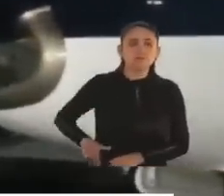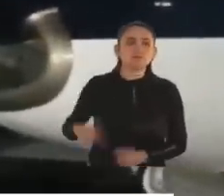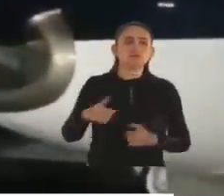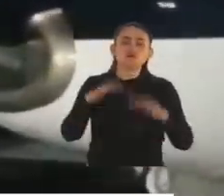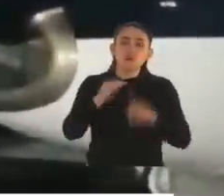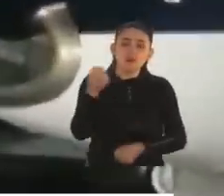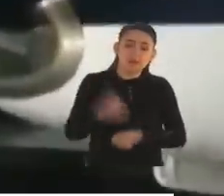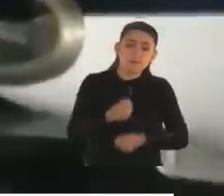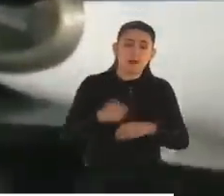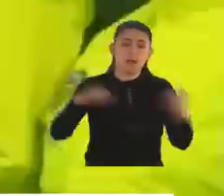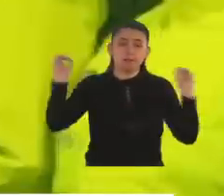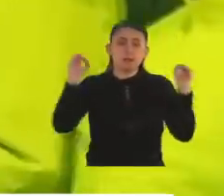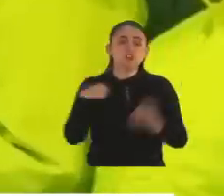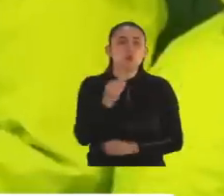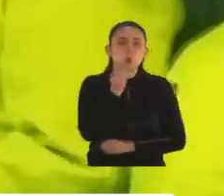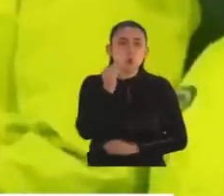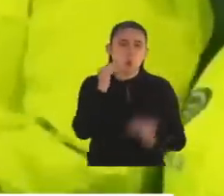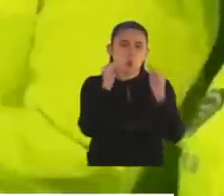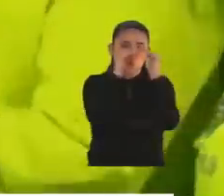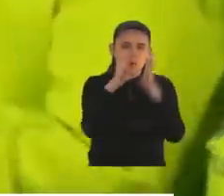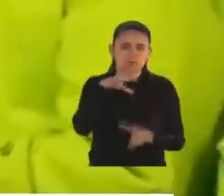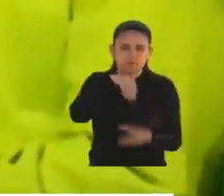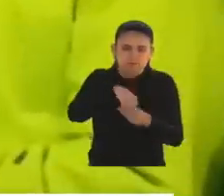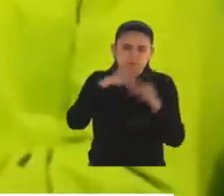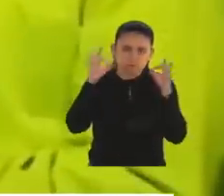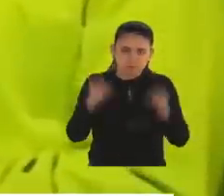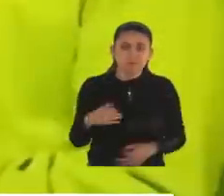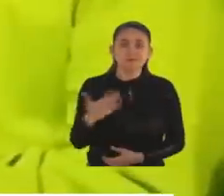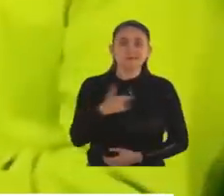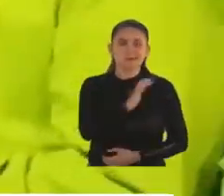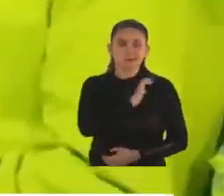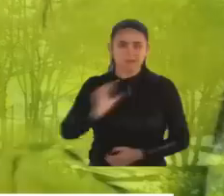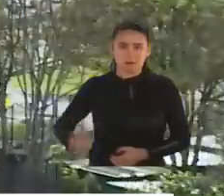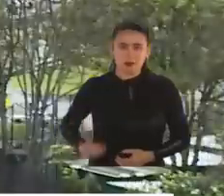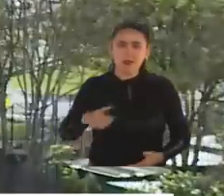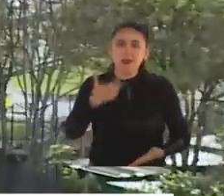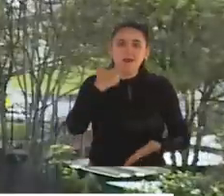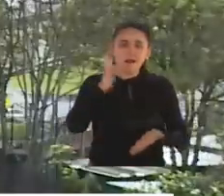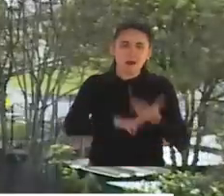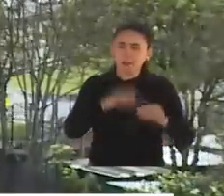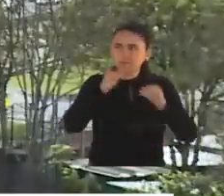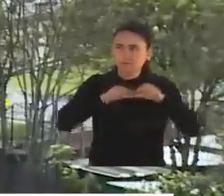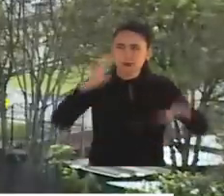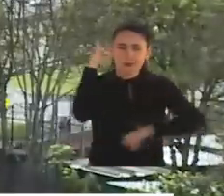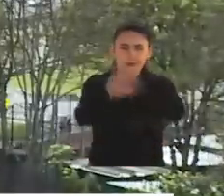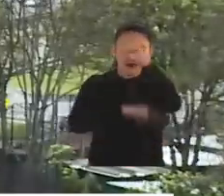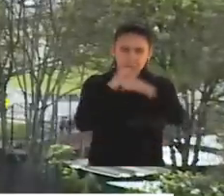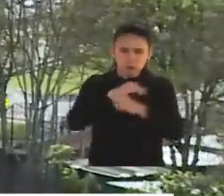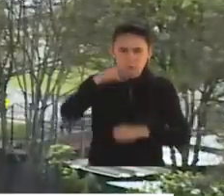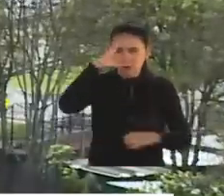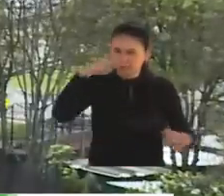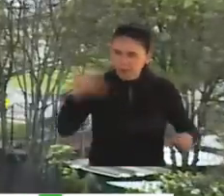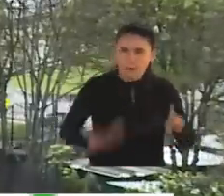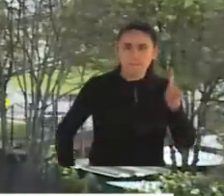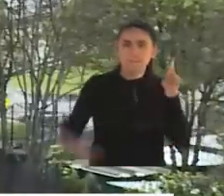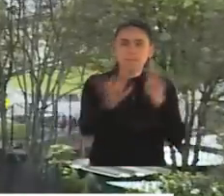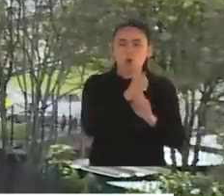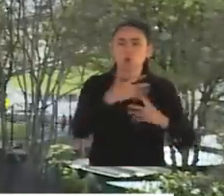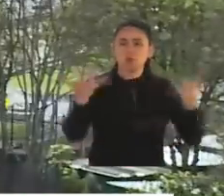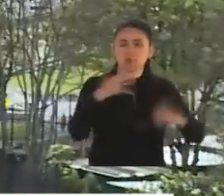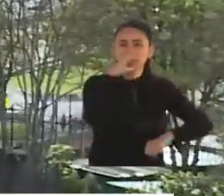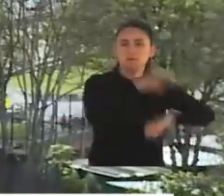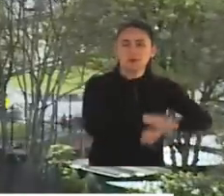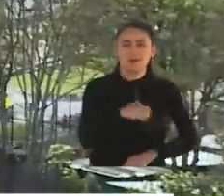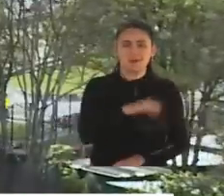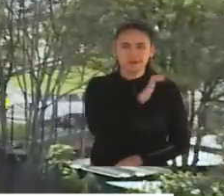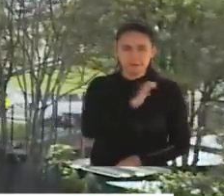casa. Recordemos que había sido deportada desde El Salvador, buscada con circular azul de Interpol. En este momento hay un receso para definir